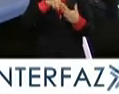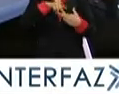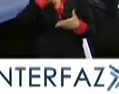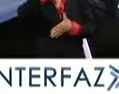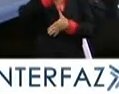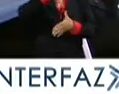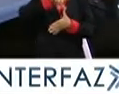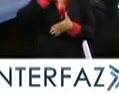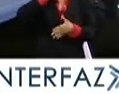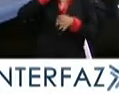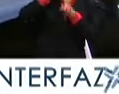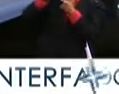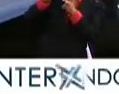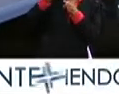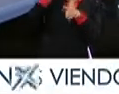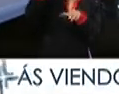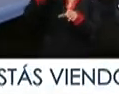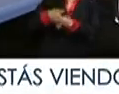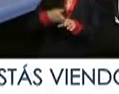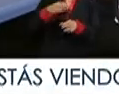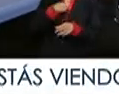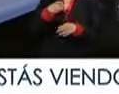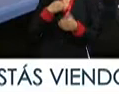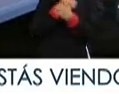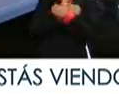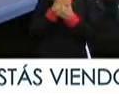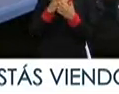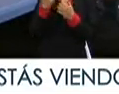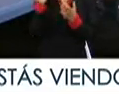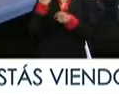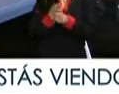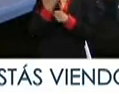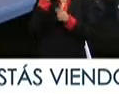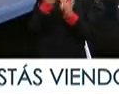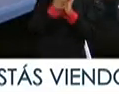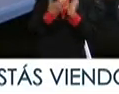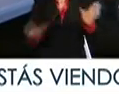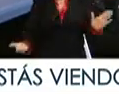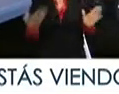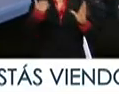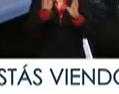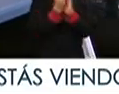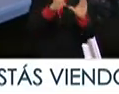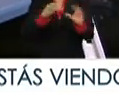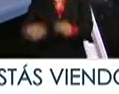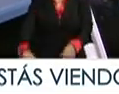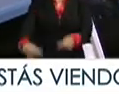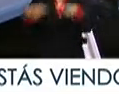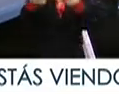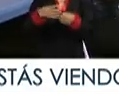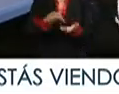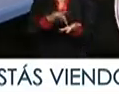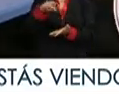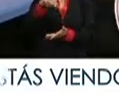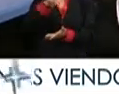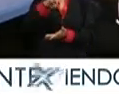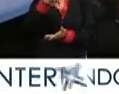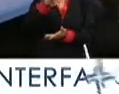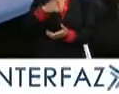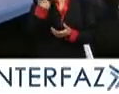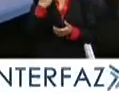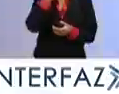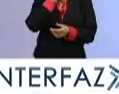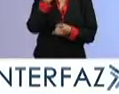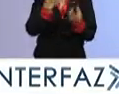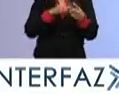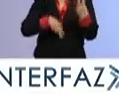latinoamericana pues logren integrarse a través de la educación desde las primeras etapas de la enseñanza. Claro, sí. Gracias, Memo, pues te esperamos